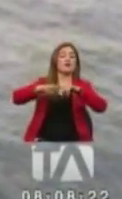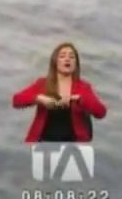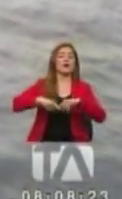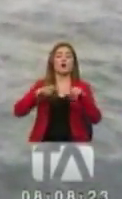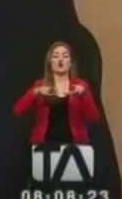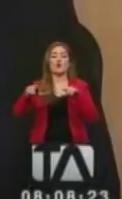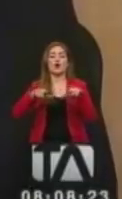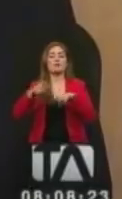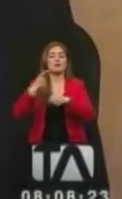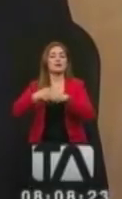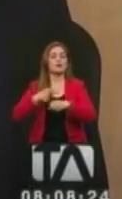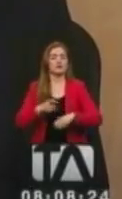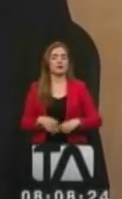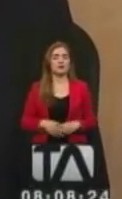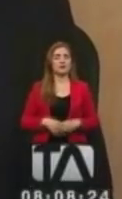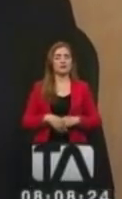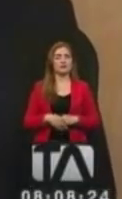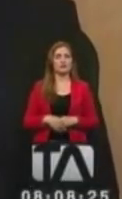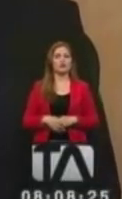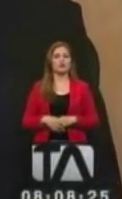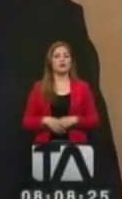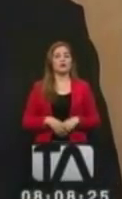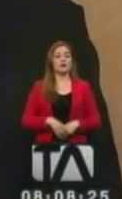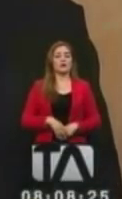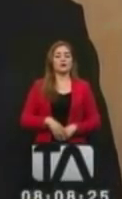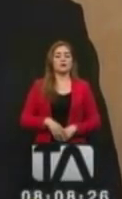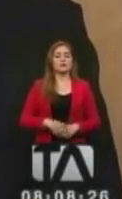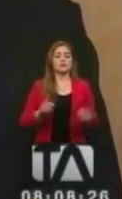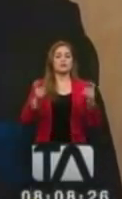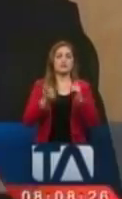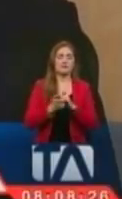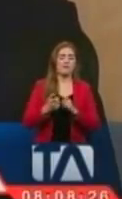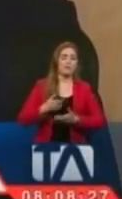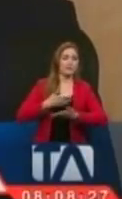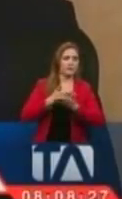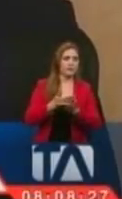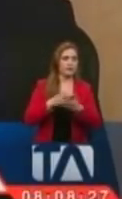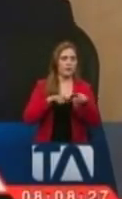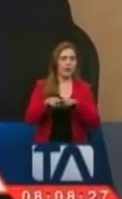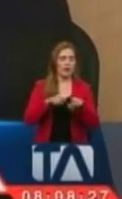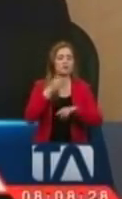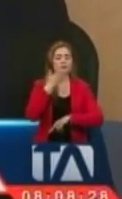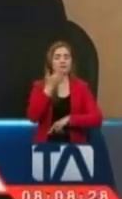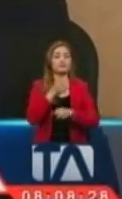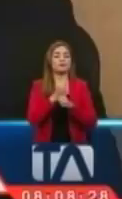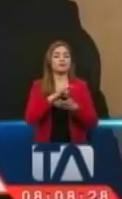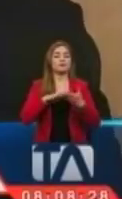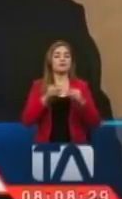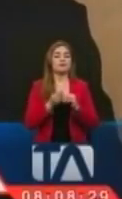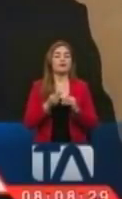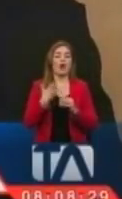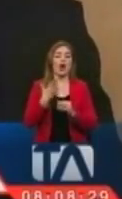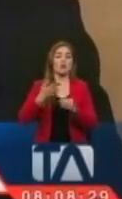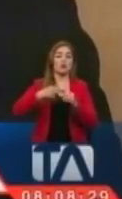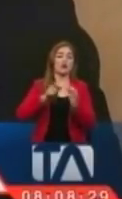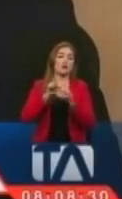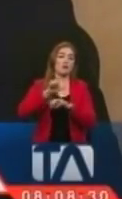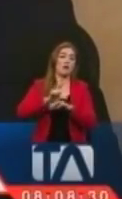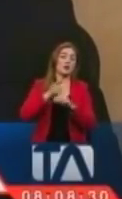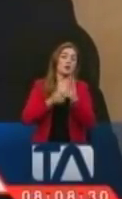cada sector pero hacer compensaciones o para otorgarle competitividad cómo se puede hacer esto revisando